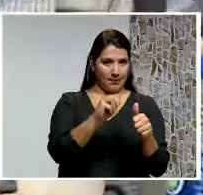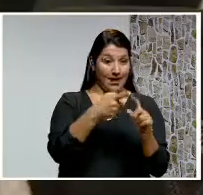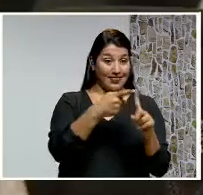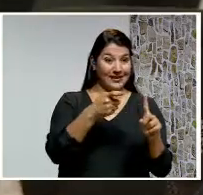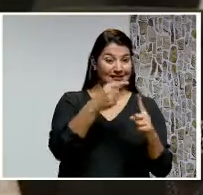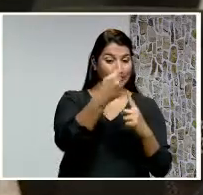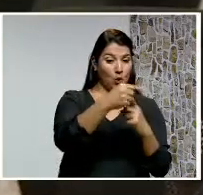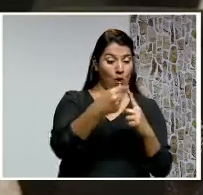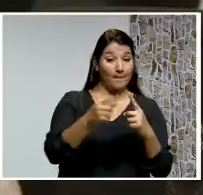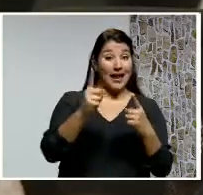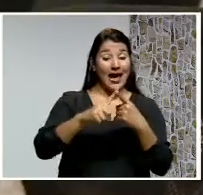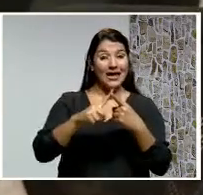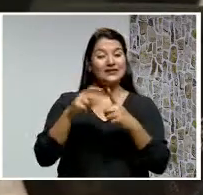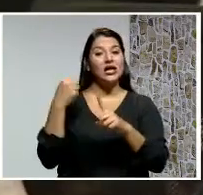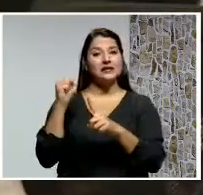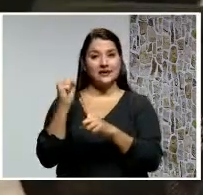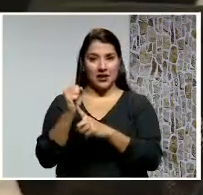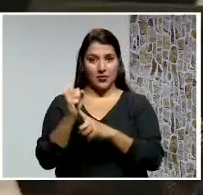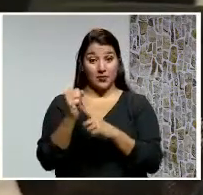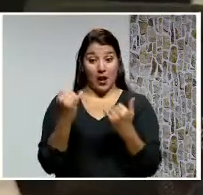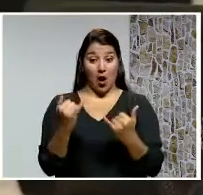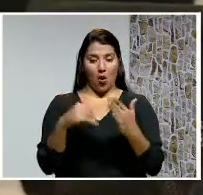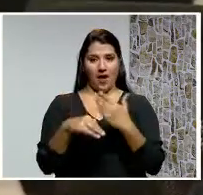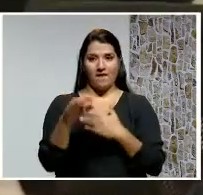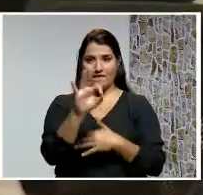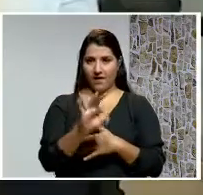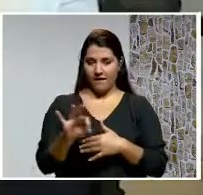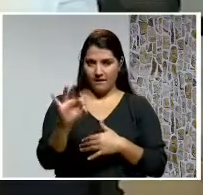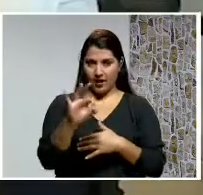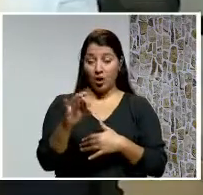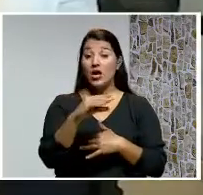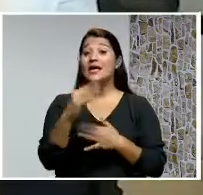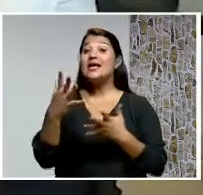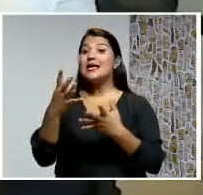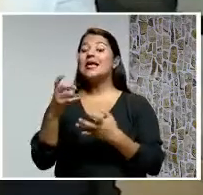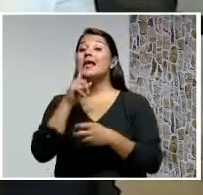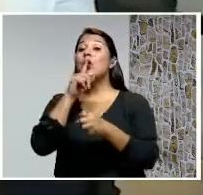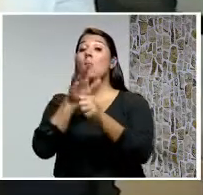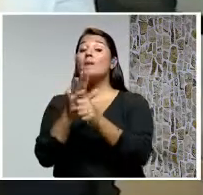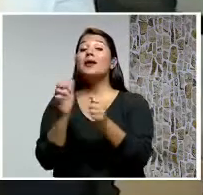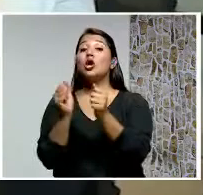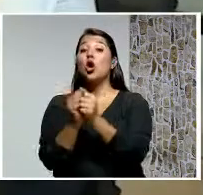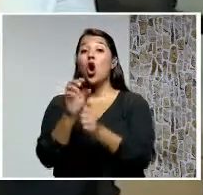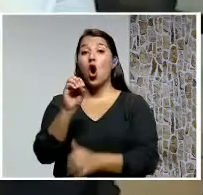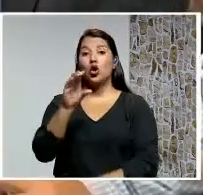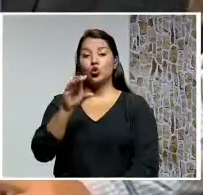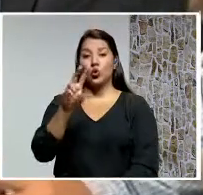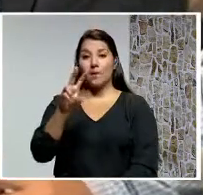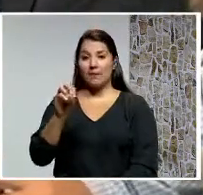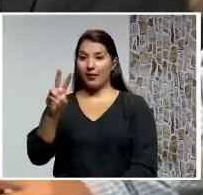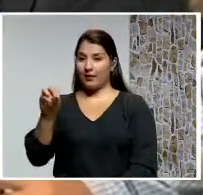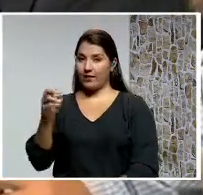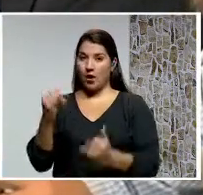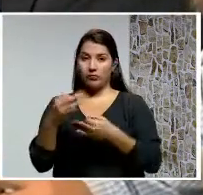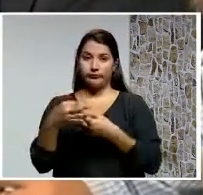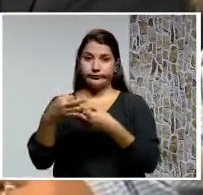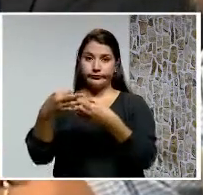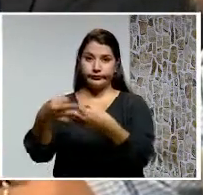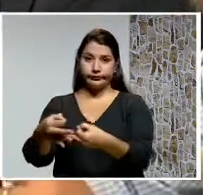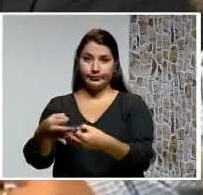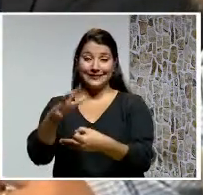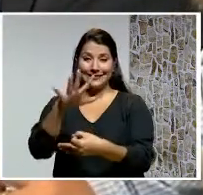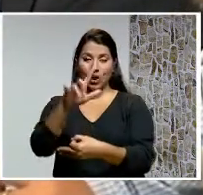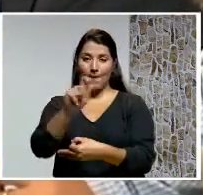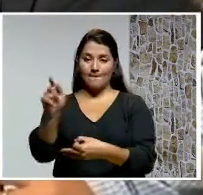mes de febrero y aunque se tenía previsto entregar completa la obra en octubre del 2020, eso se postergó por 5 meses